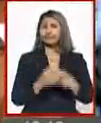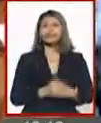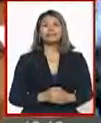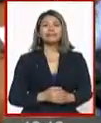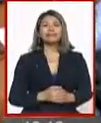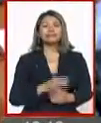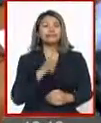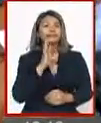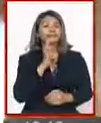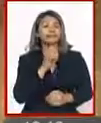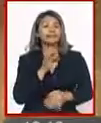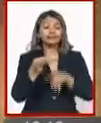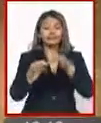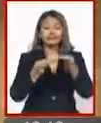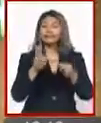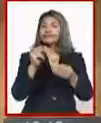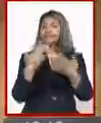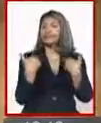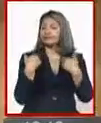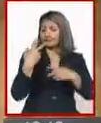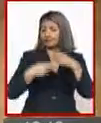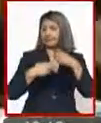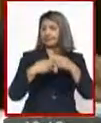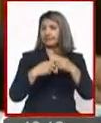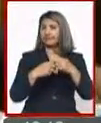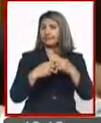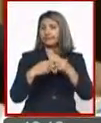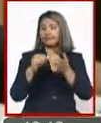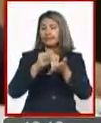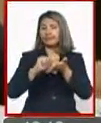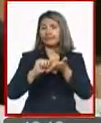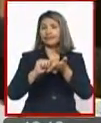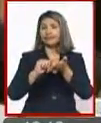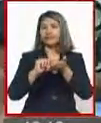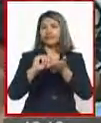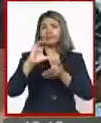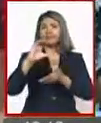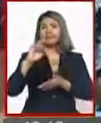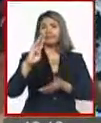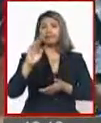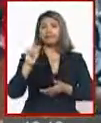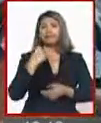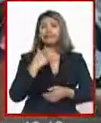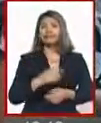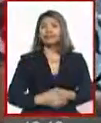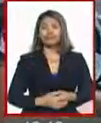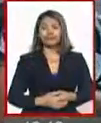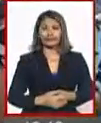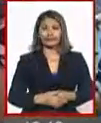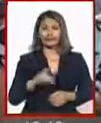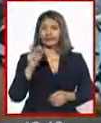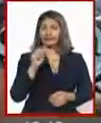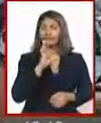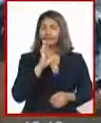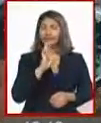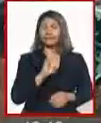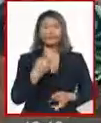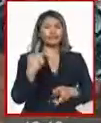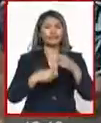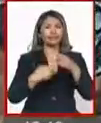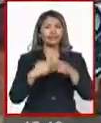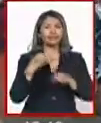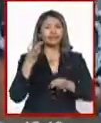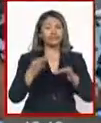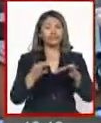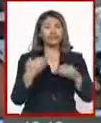Peña, en conferencia de prensa, indicó que no entrará en polémica sobre su intervención quirúrgica en Cuba. Y bueno, no vamos a hacer polémica si